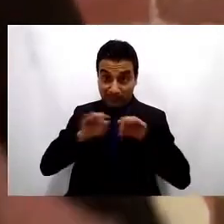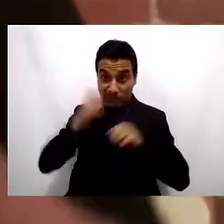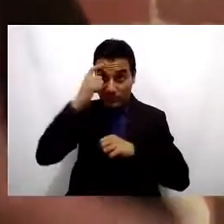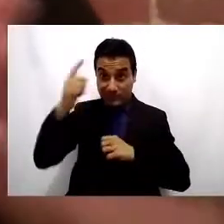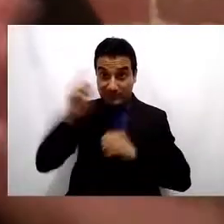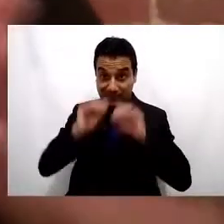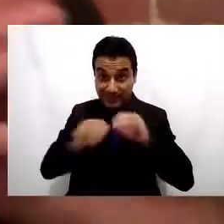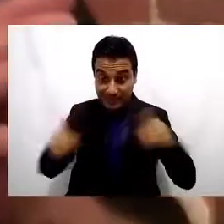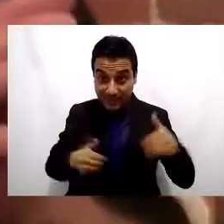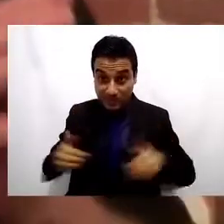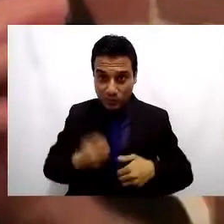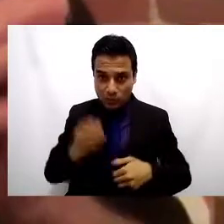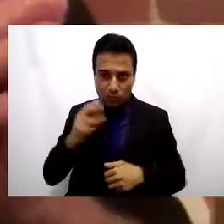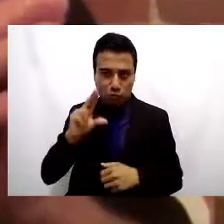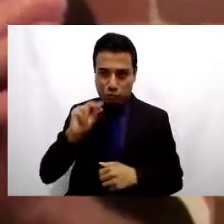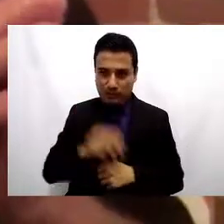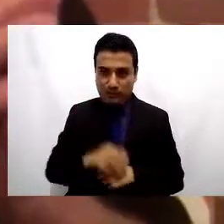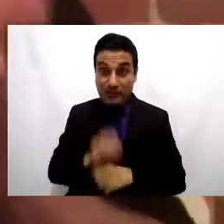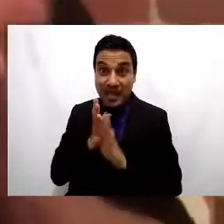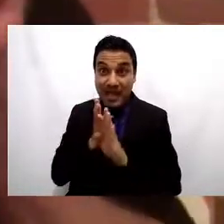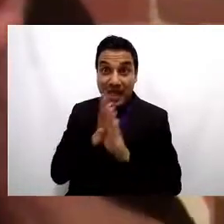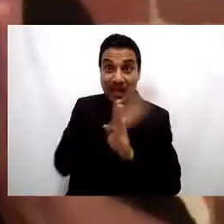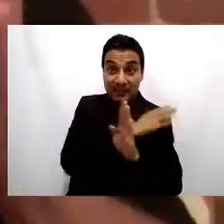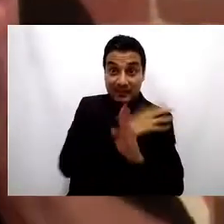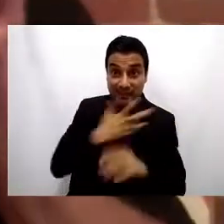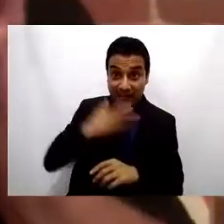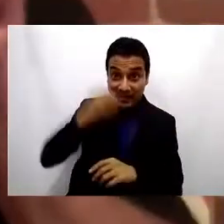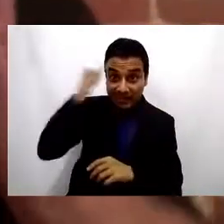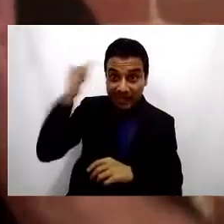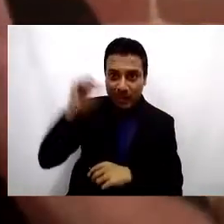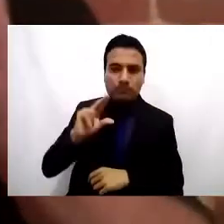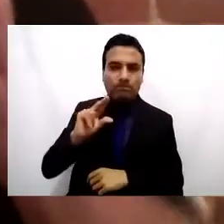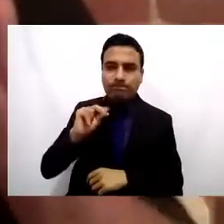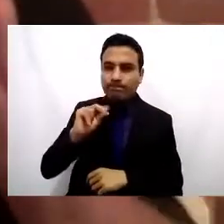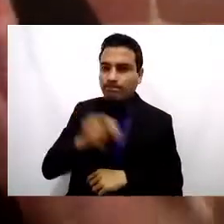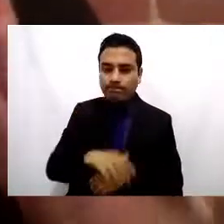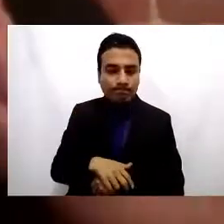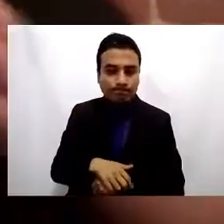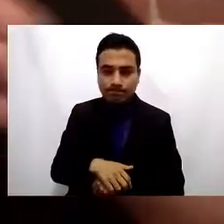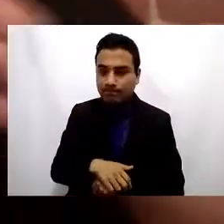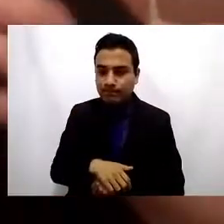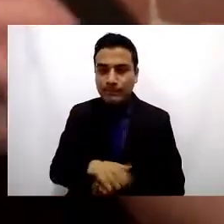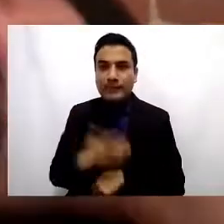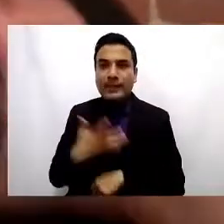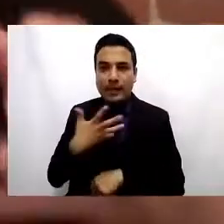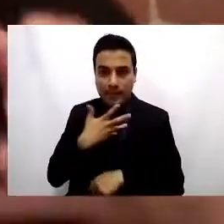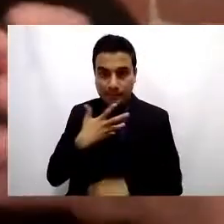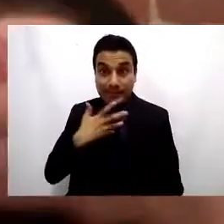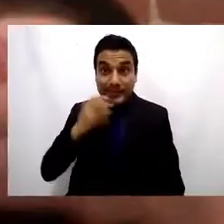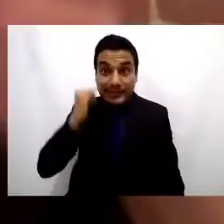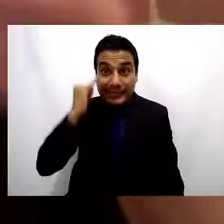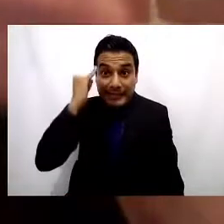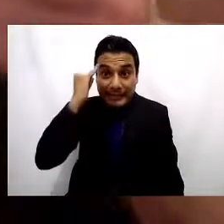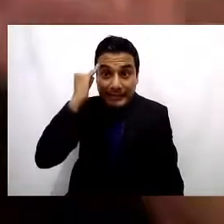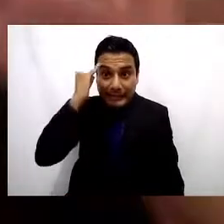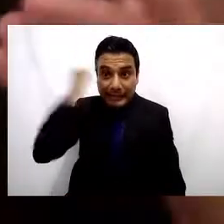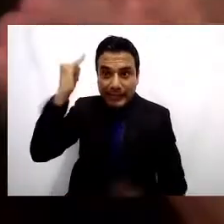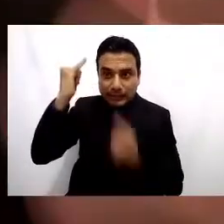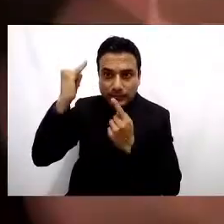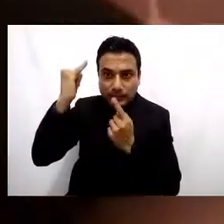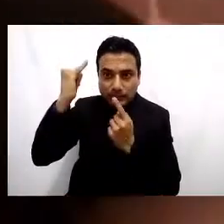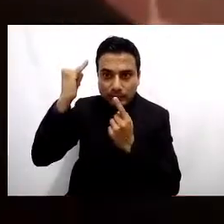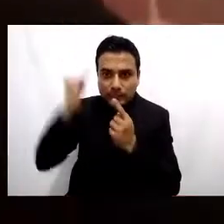No hay una idea previa, sino que lo que hay es una idea que se constituye en el hacer